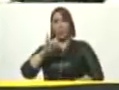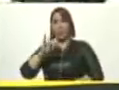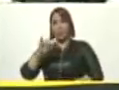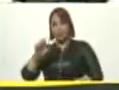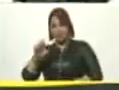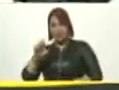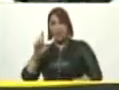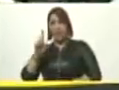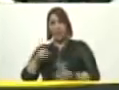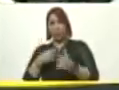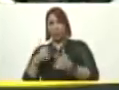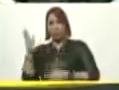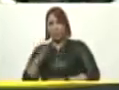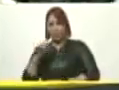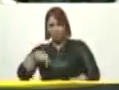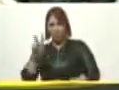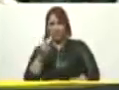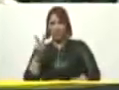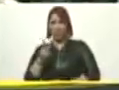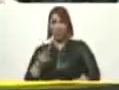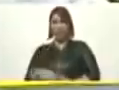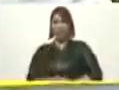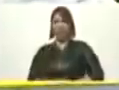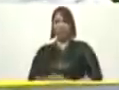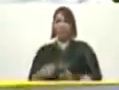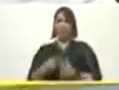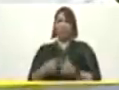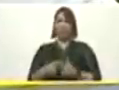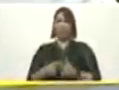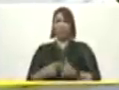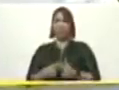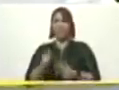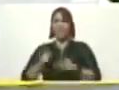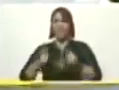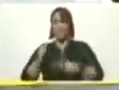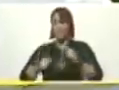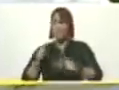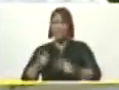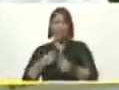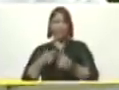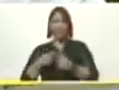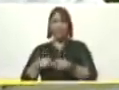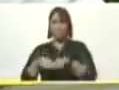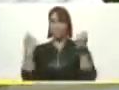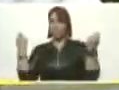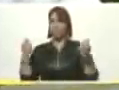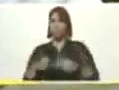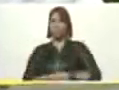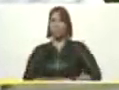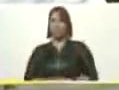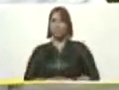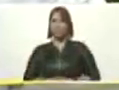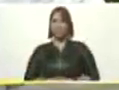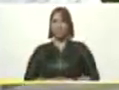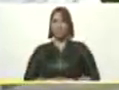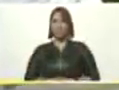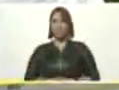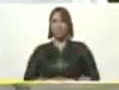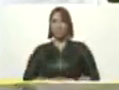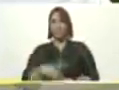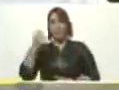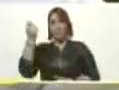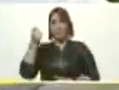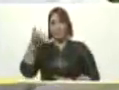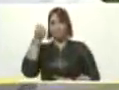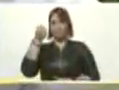pero el cuento que tengo es que estaba rapidrizarry descargando con los timbales y se le rompió la baqueta y por esas cosas me cayó la vaca